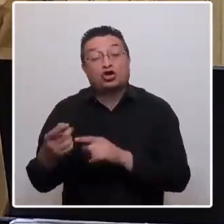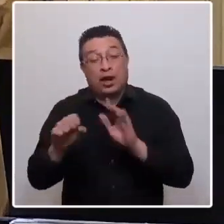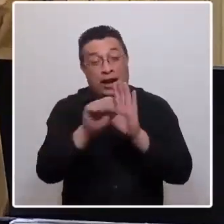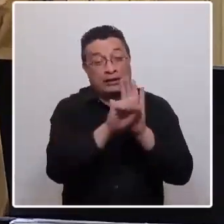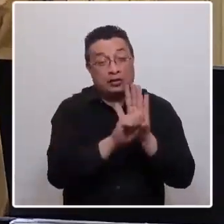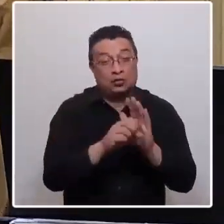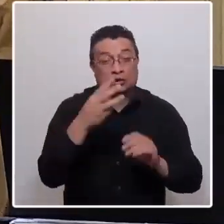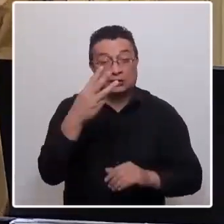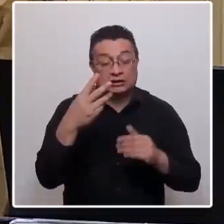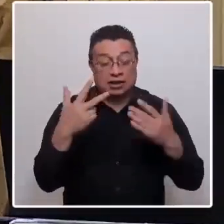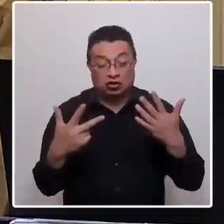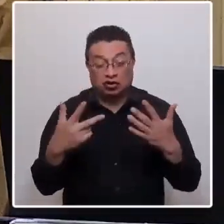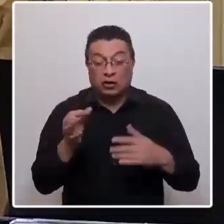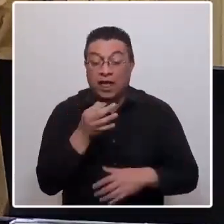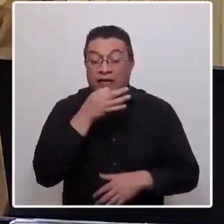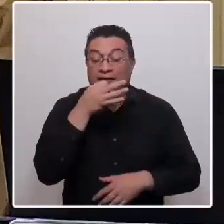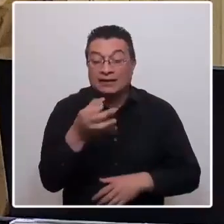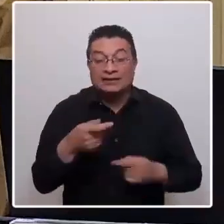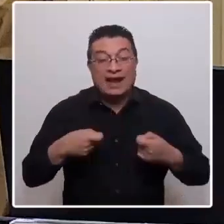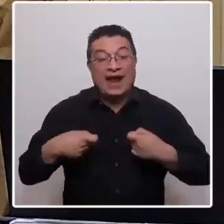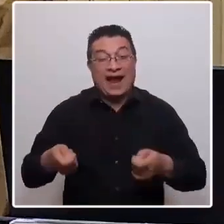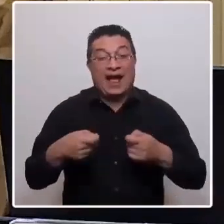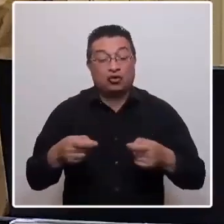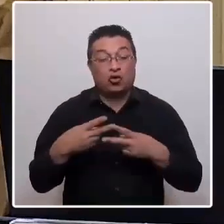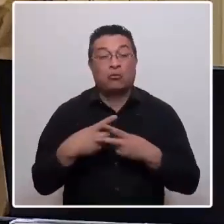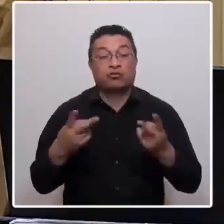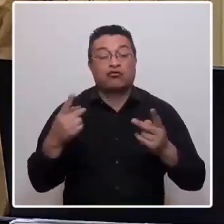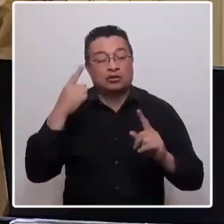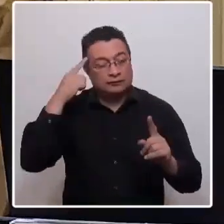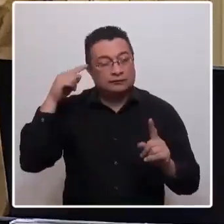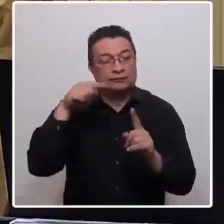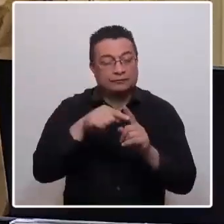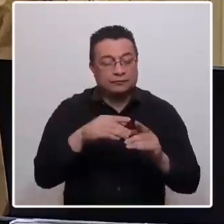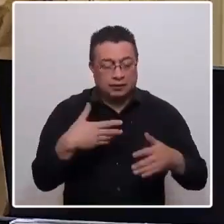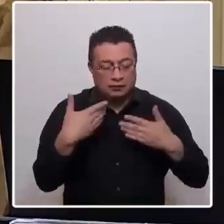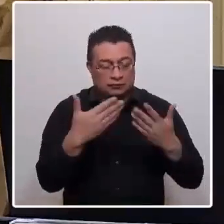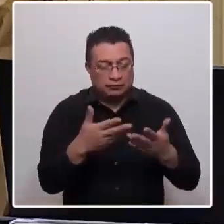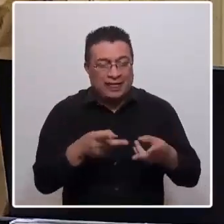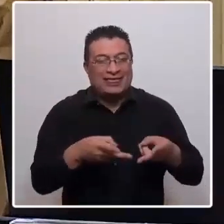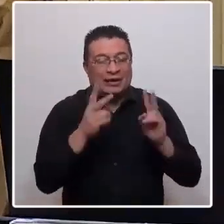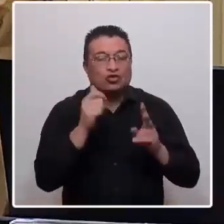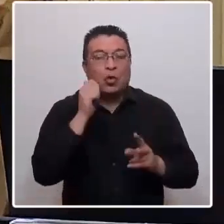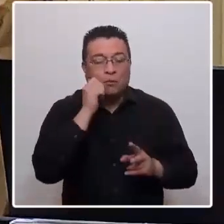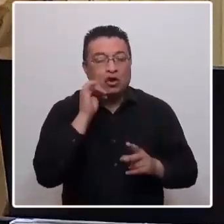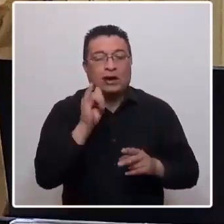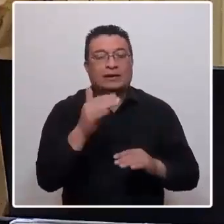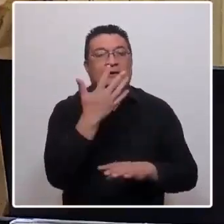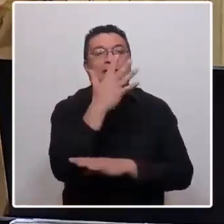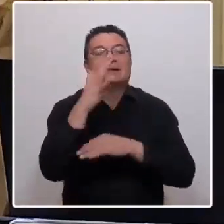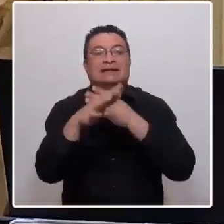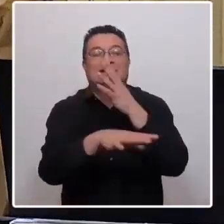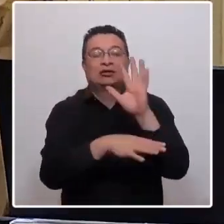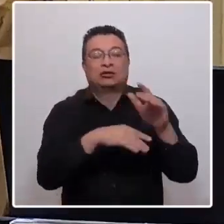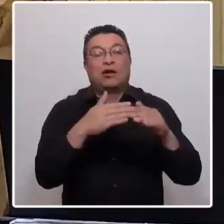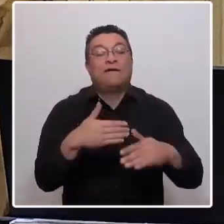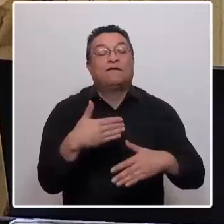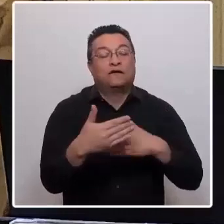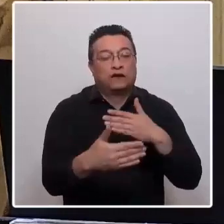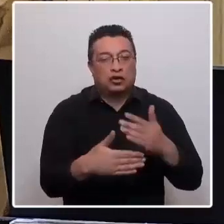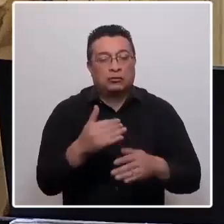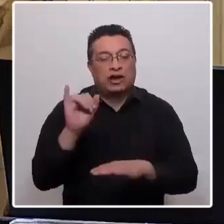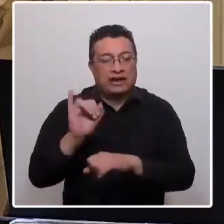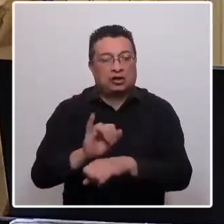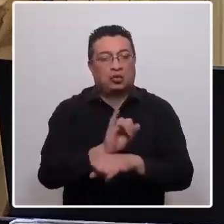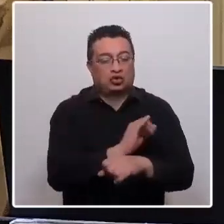38 establece que el gasto público se debe orientar a la satisfacción de los derechos humanos y de la naturaleza y el funcionamiento de las instituciones